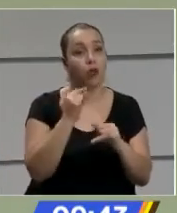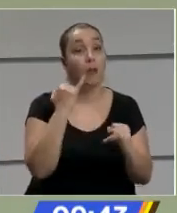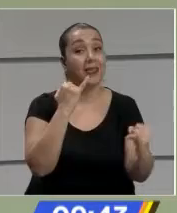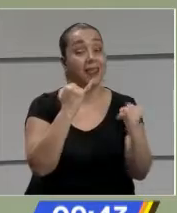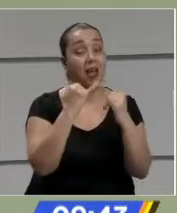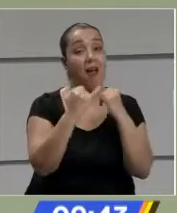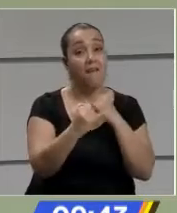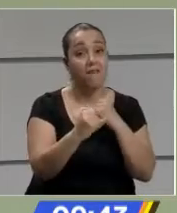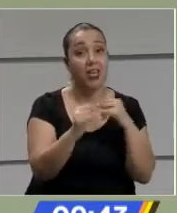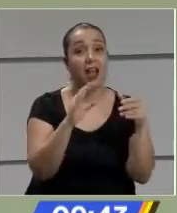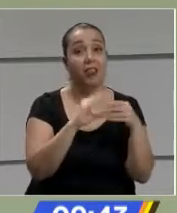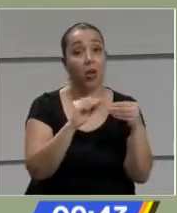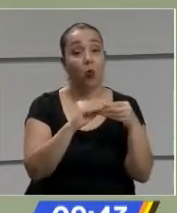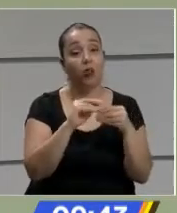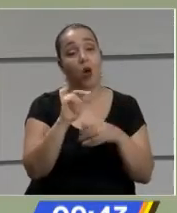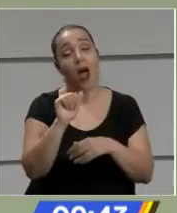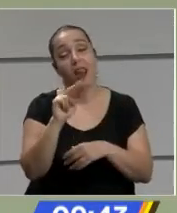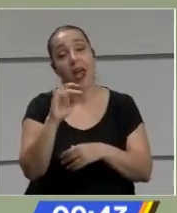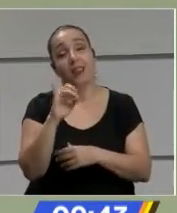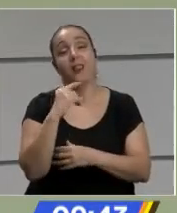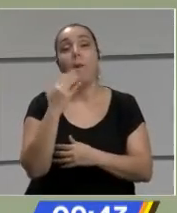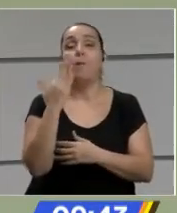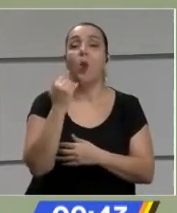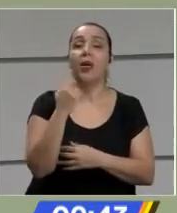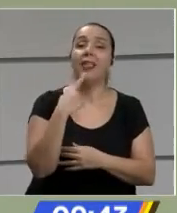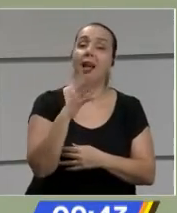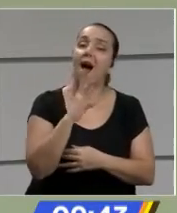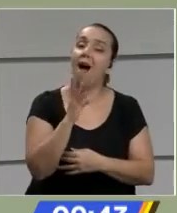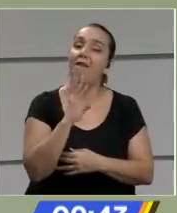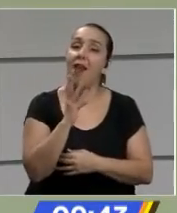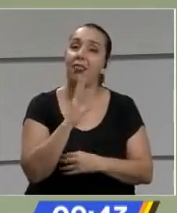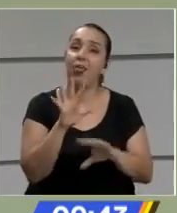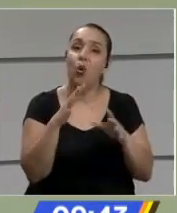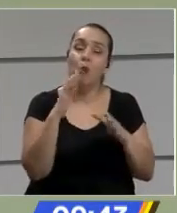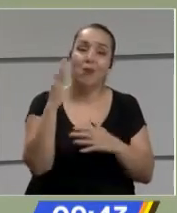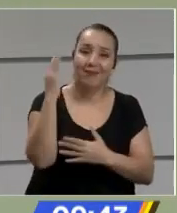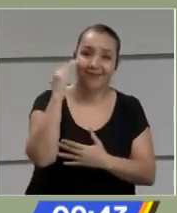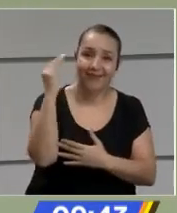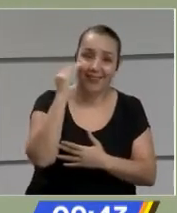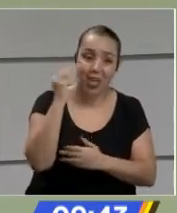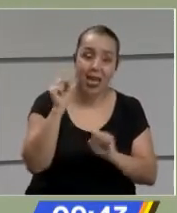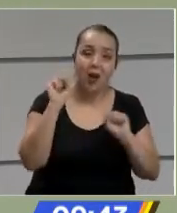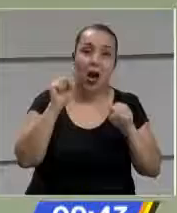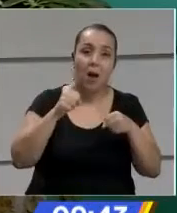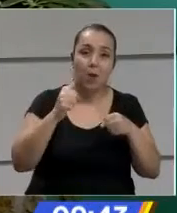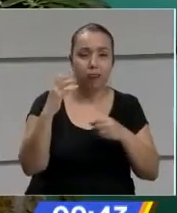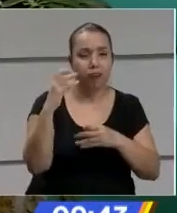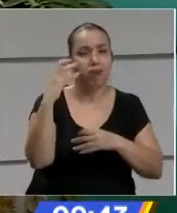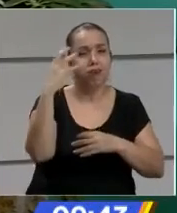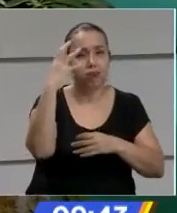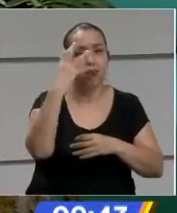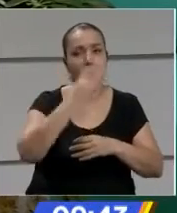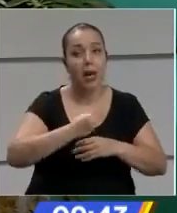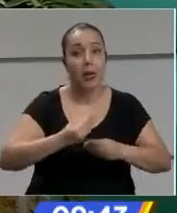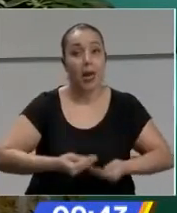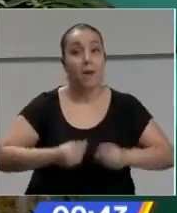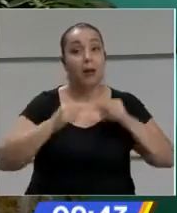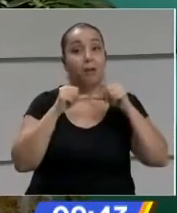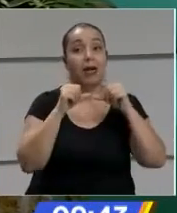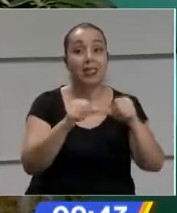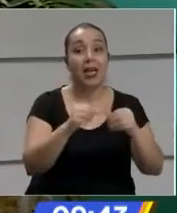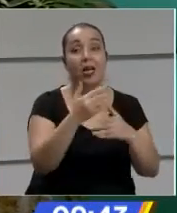de Anansi y que están dejando sus comentarios y que hablan sobre la sabiduría y el poder y lo bonito de poder